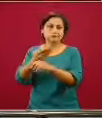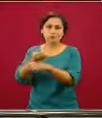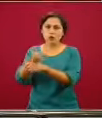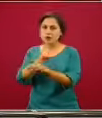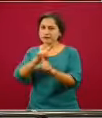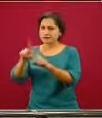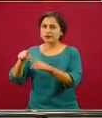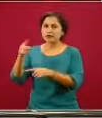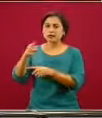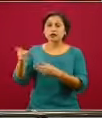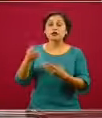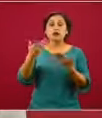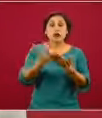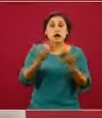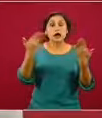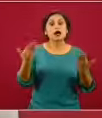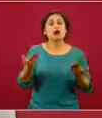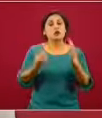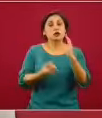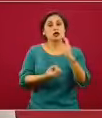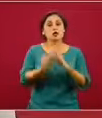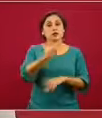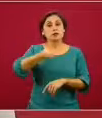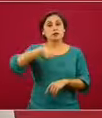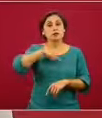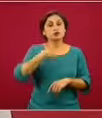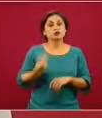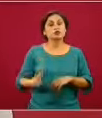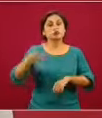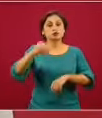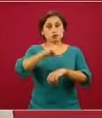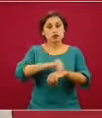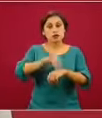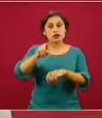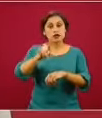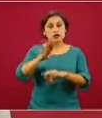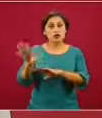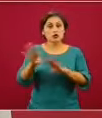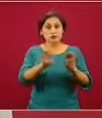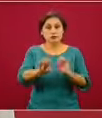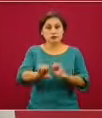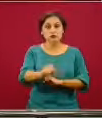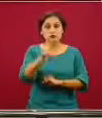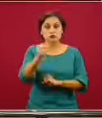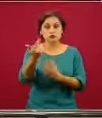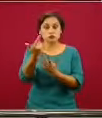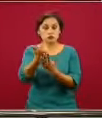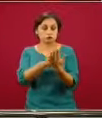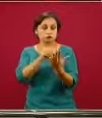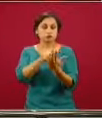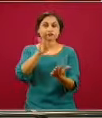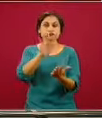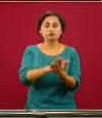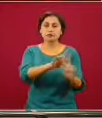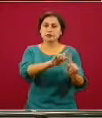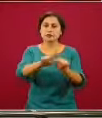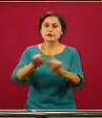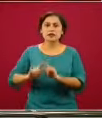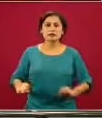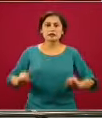implementado todo un mecanismo para que puedan tener los directorios de todas las organizaciones y las instituciones que pueden